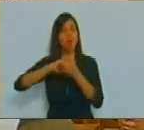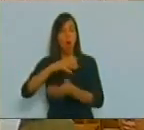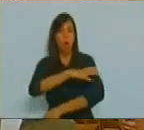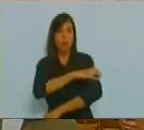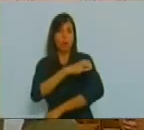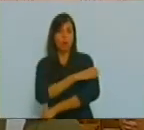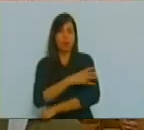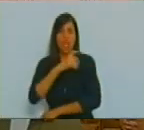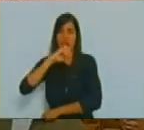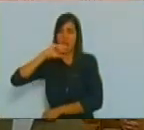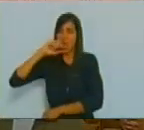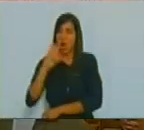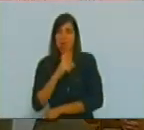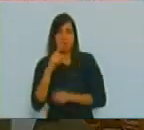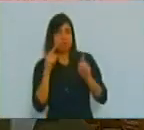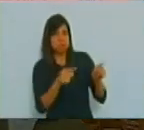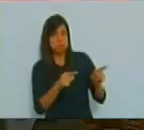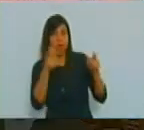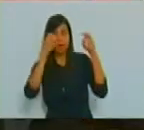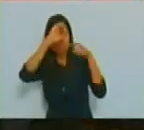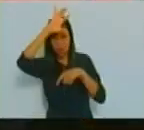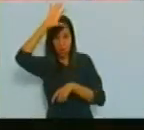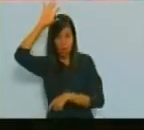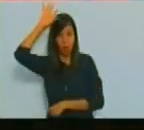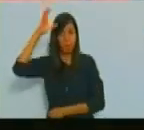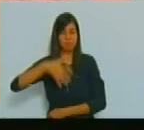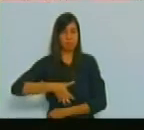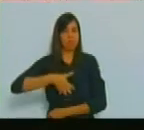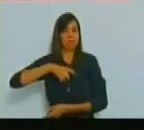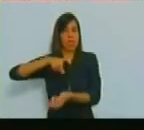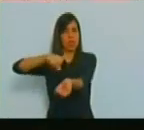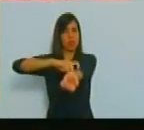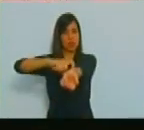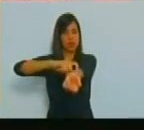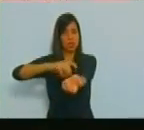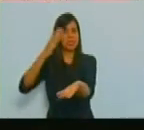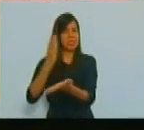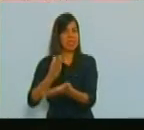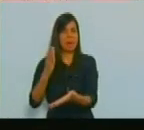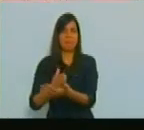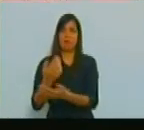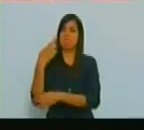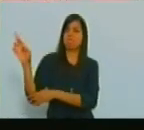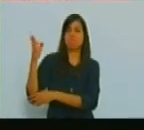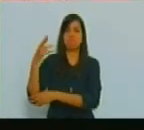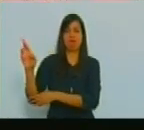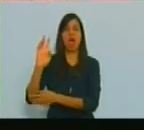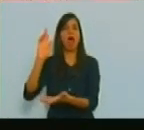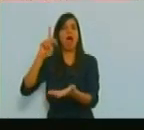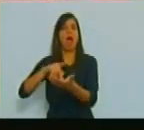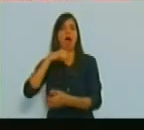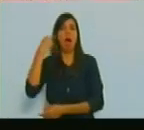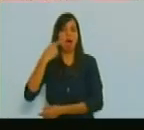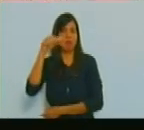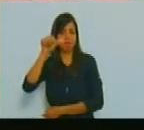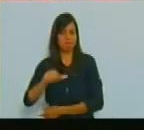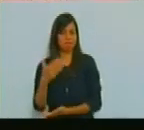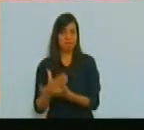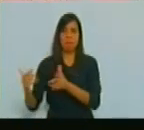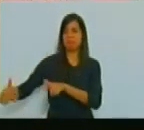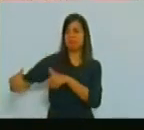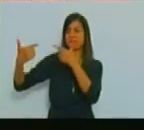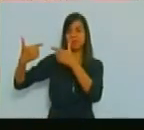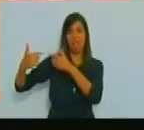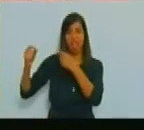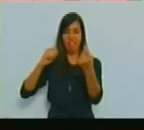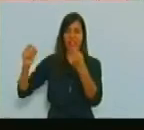a un joven que con la irreverencia y con la rebeldía que tenía los sentaban en este mismo hemiciclo y los destrozaba